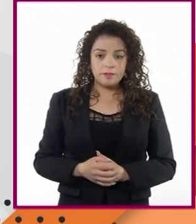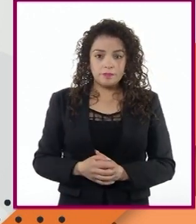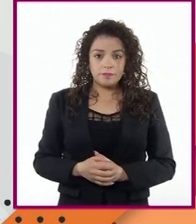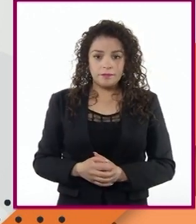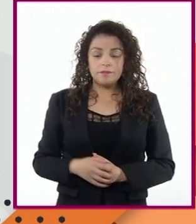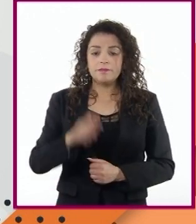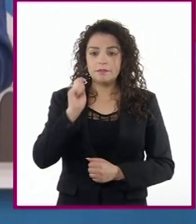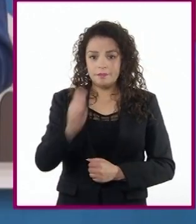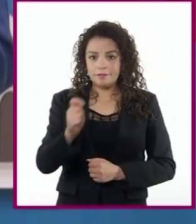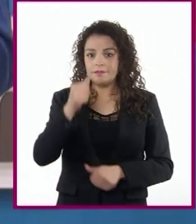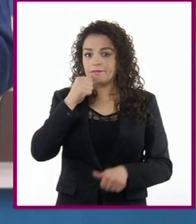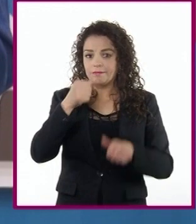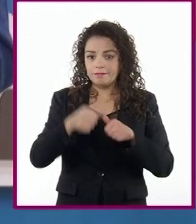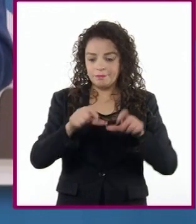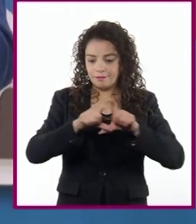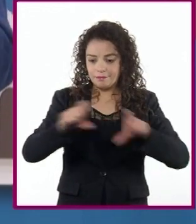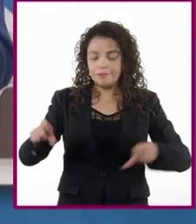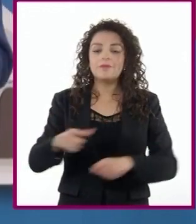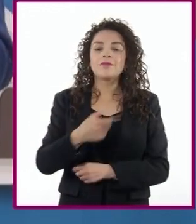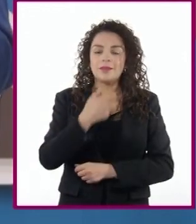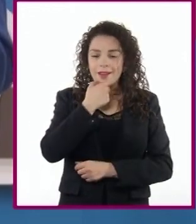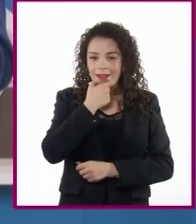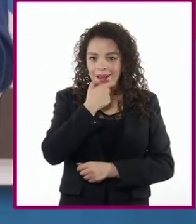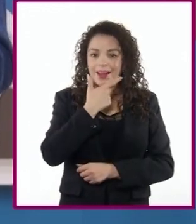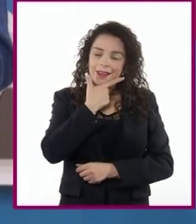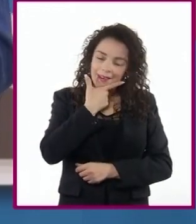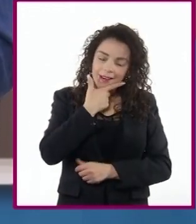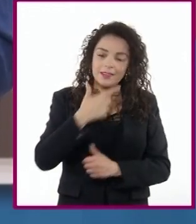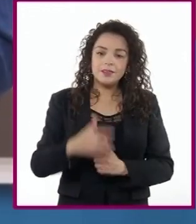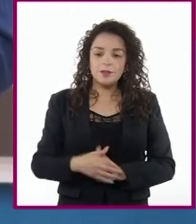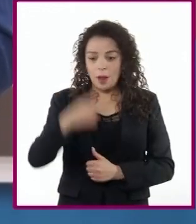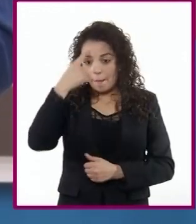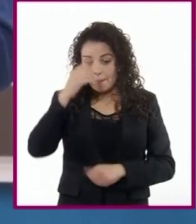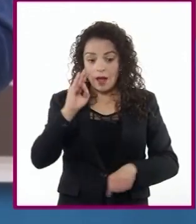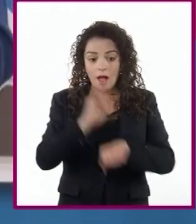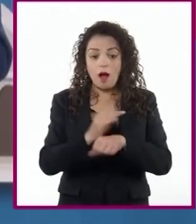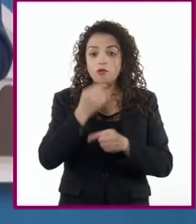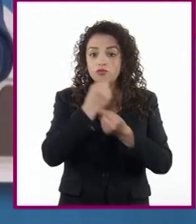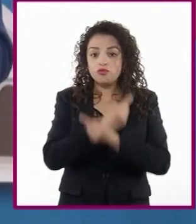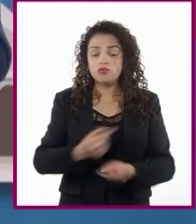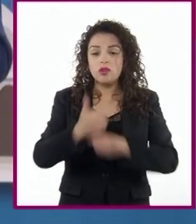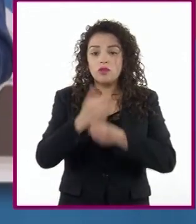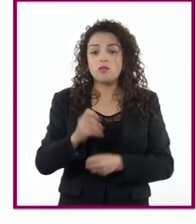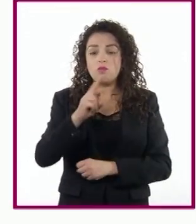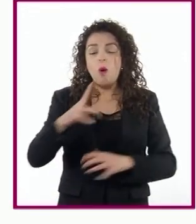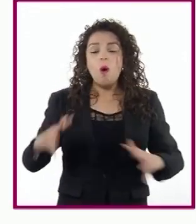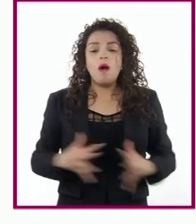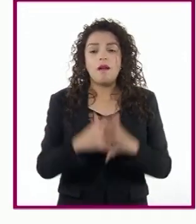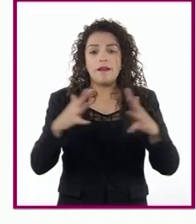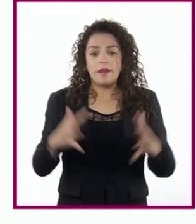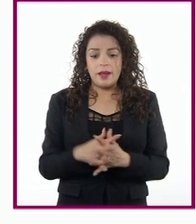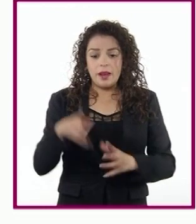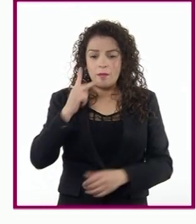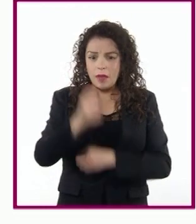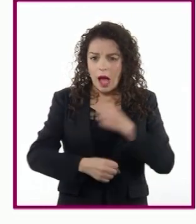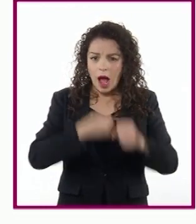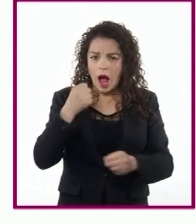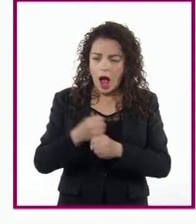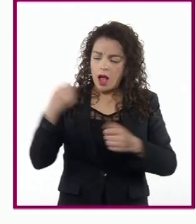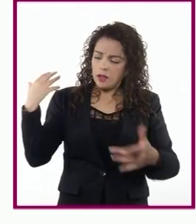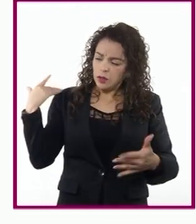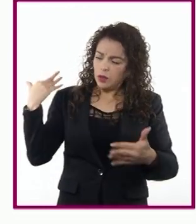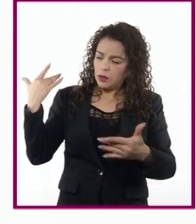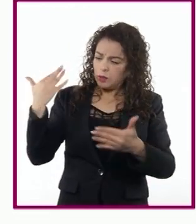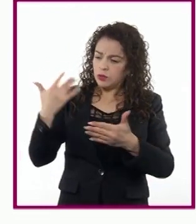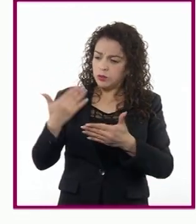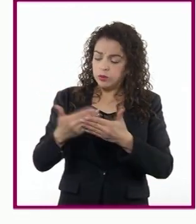sus iniciales en inglés, para apoyar a los niños víctimas de la guerra. Con el paso del tiempo, sus preocupaciones se extendieron